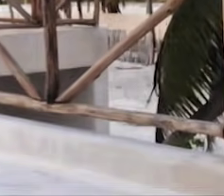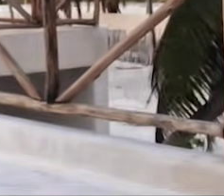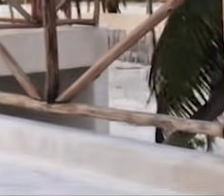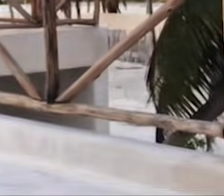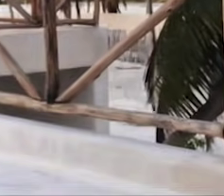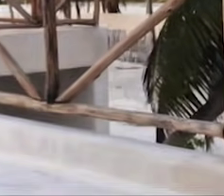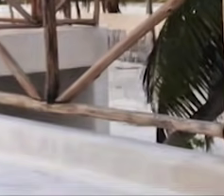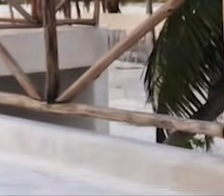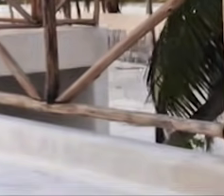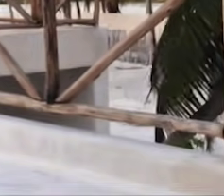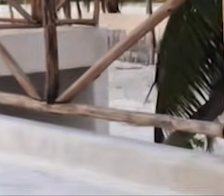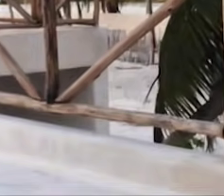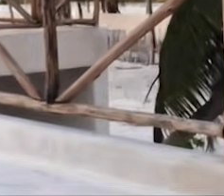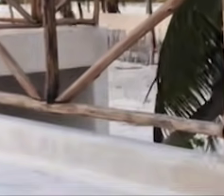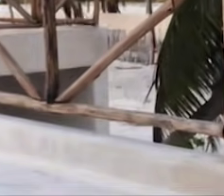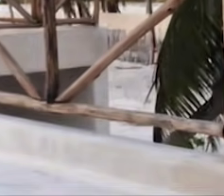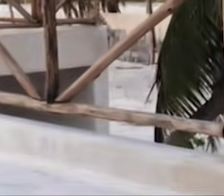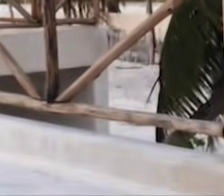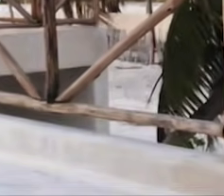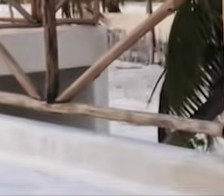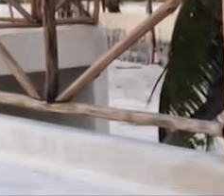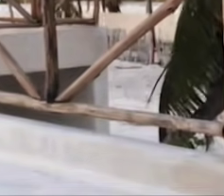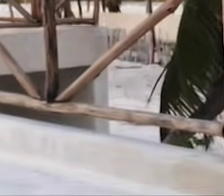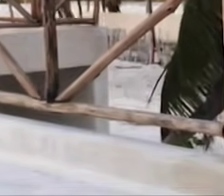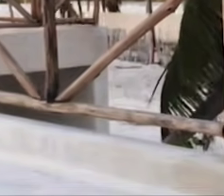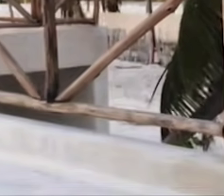Uno, dos, tres.